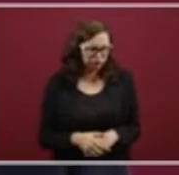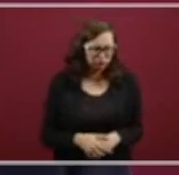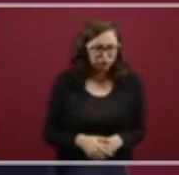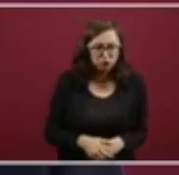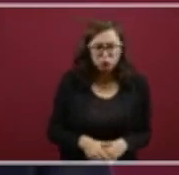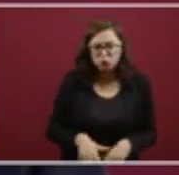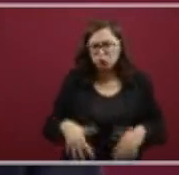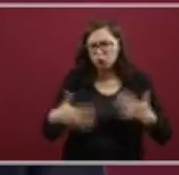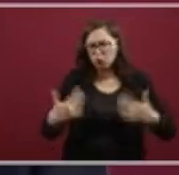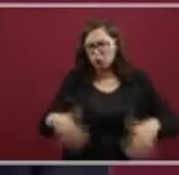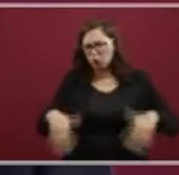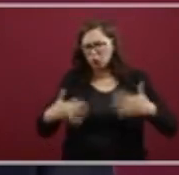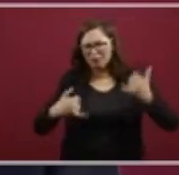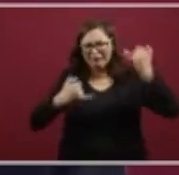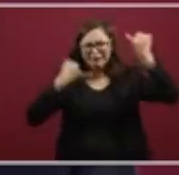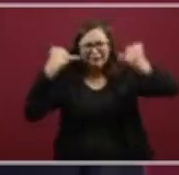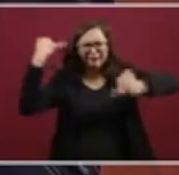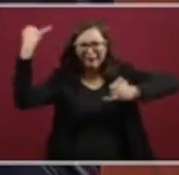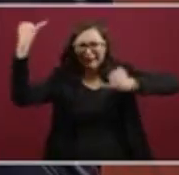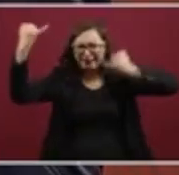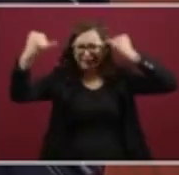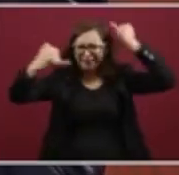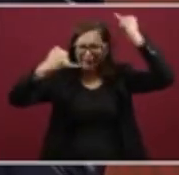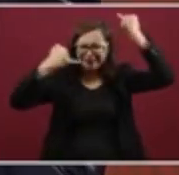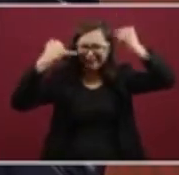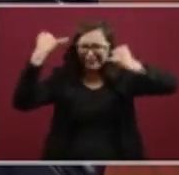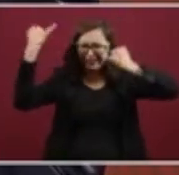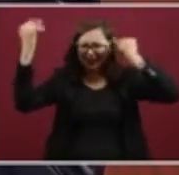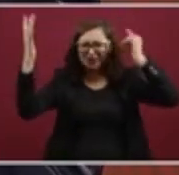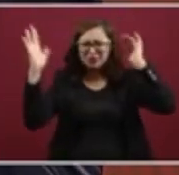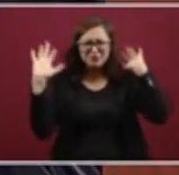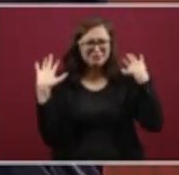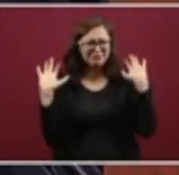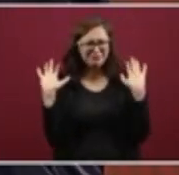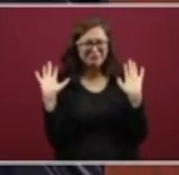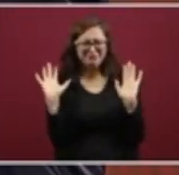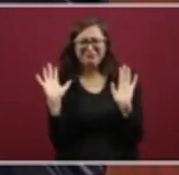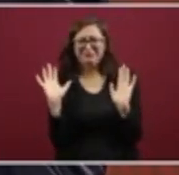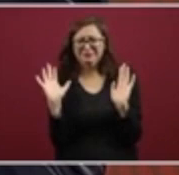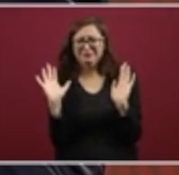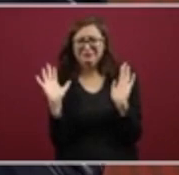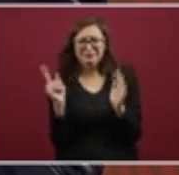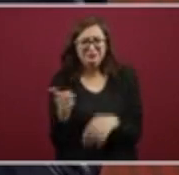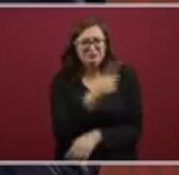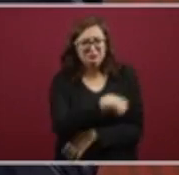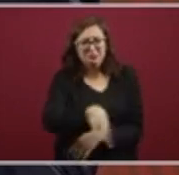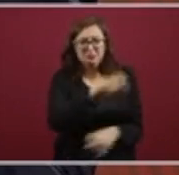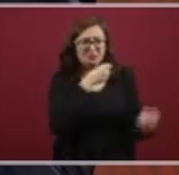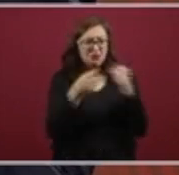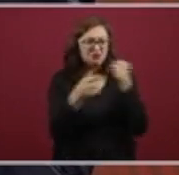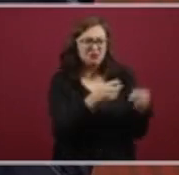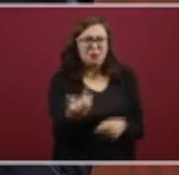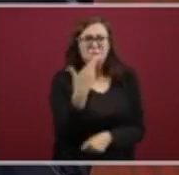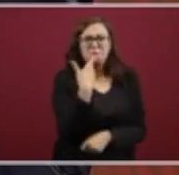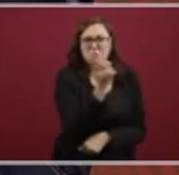vuelan, pero… Y estamos hablando de los más famosos.